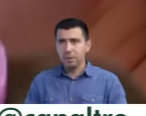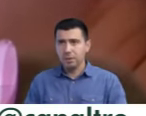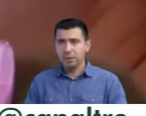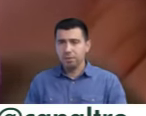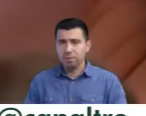vidas